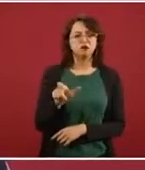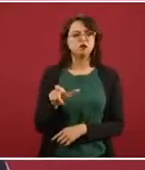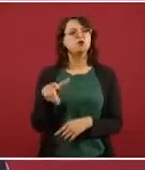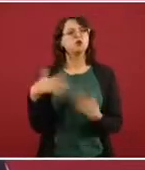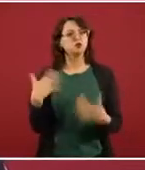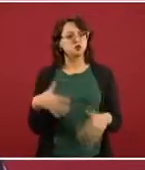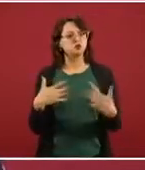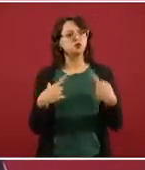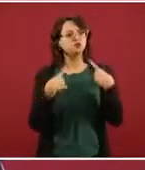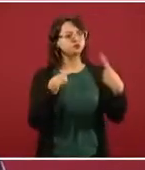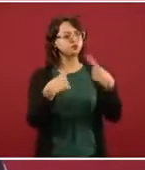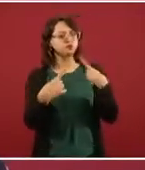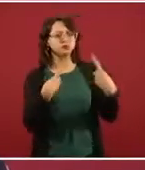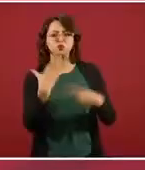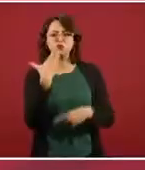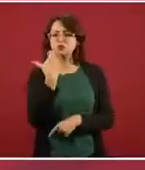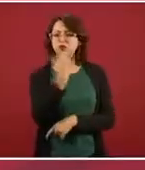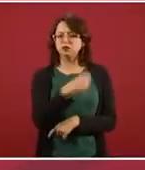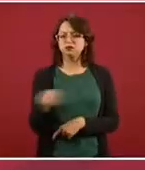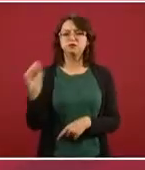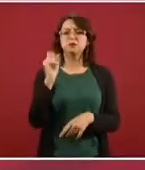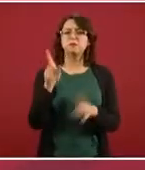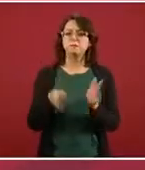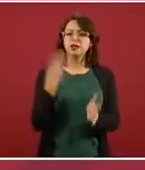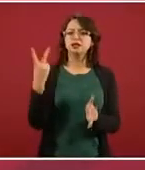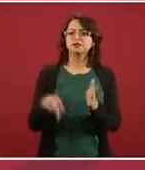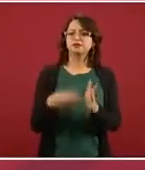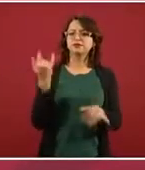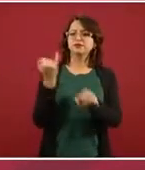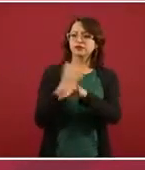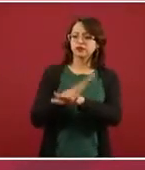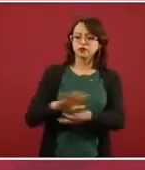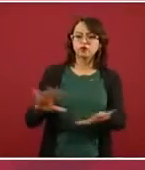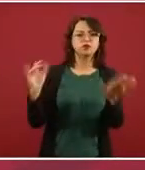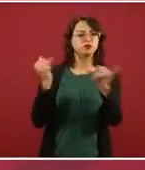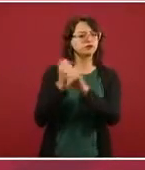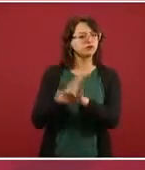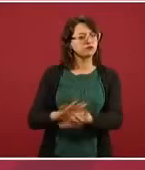que está en esto, estamos informados. Ya él ya sabe